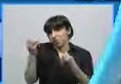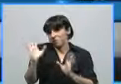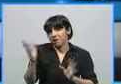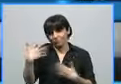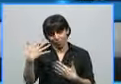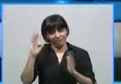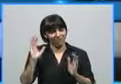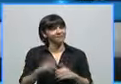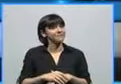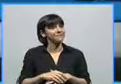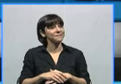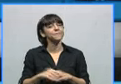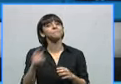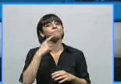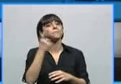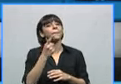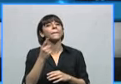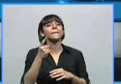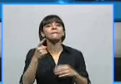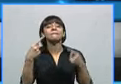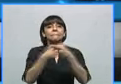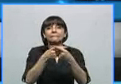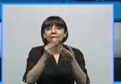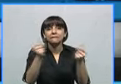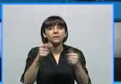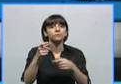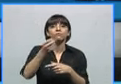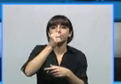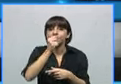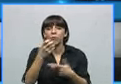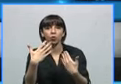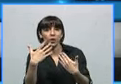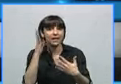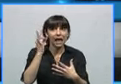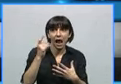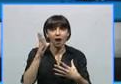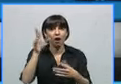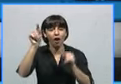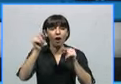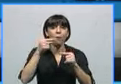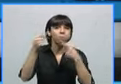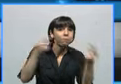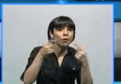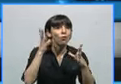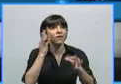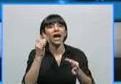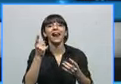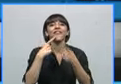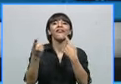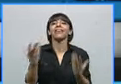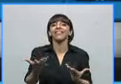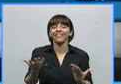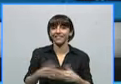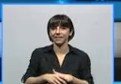mil estuviste hablando con algunos de los chicos después del partido pudiste charlar con ellos imaginamos la alegría que tenían Pero qué te